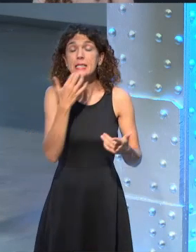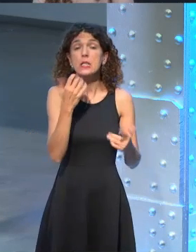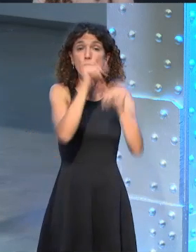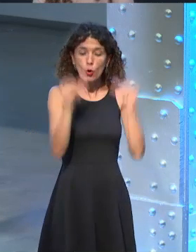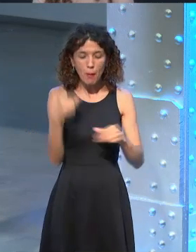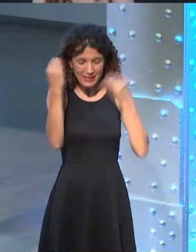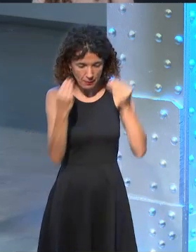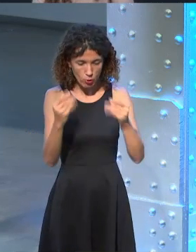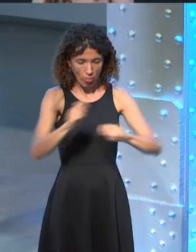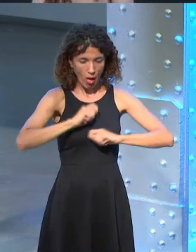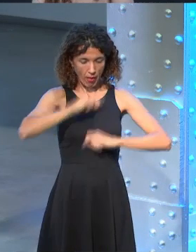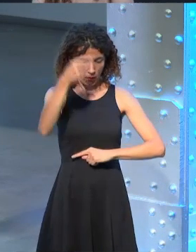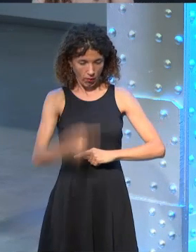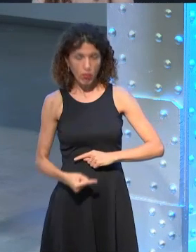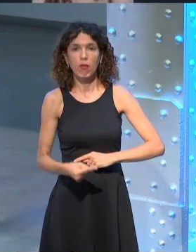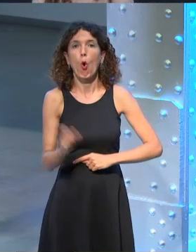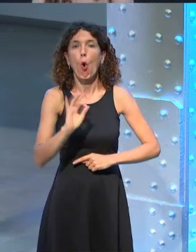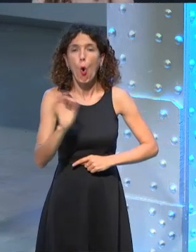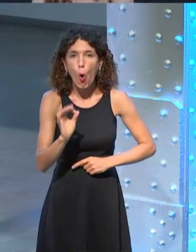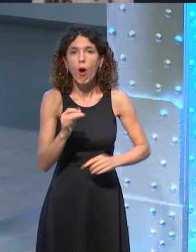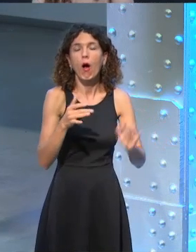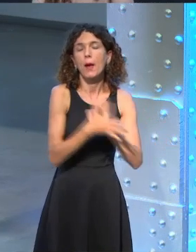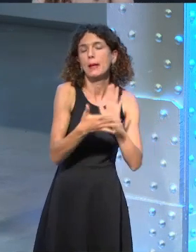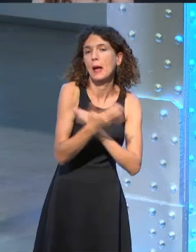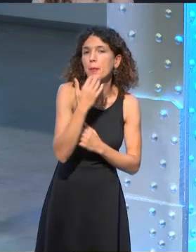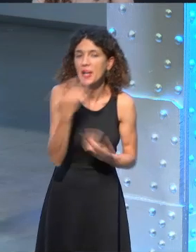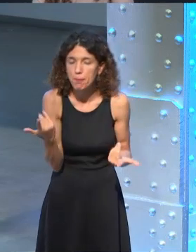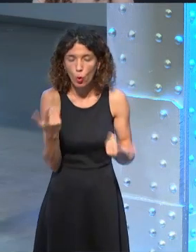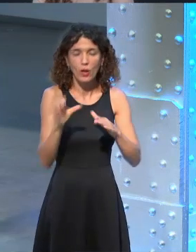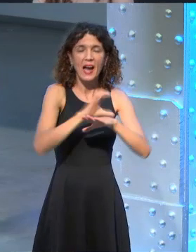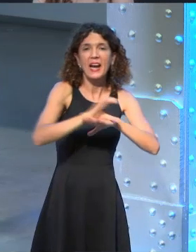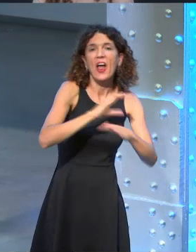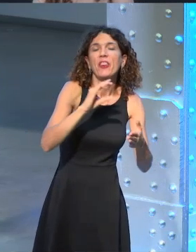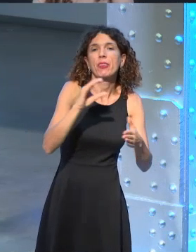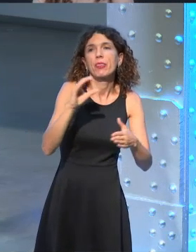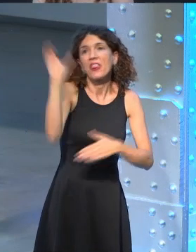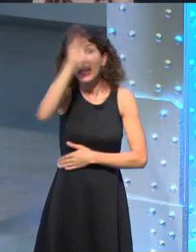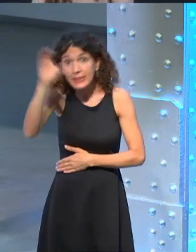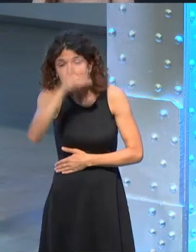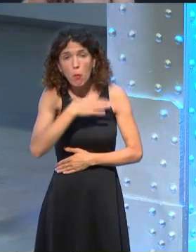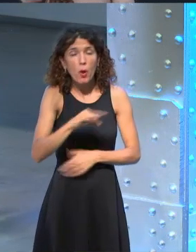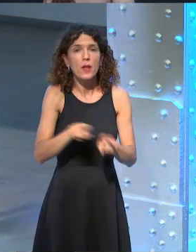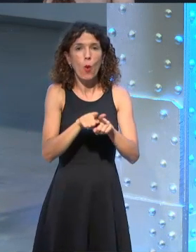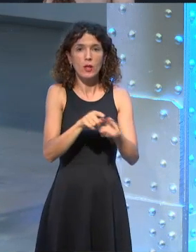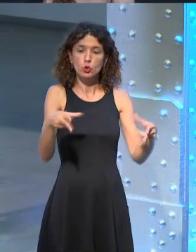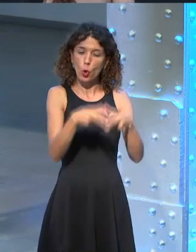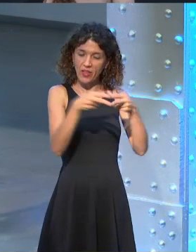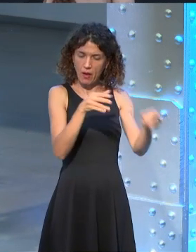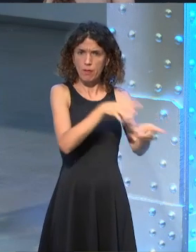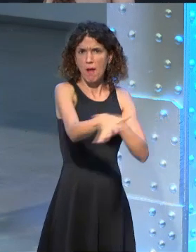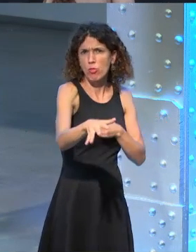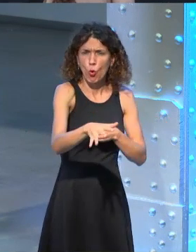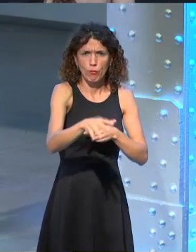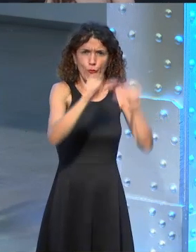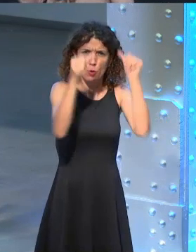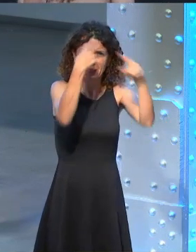forma de pensar y explicar que en las carreras científicas puedes hacer un impacto en la sociedad de muchas